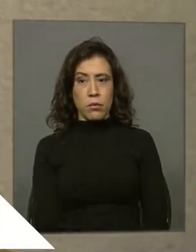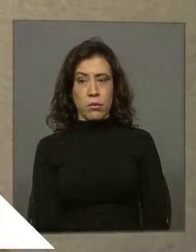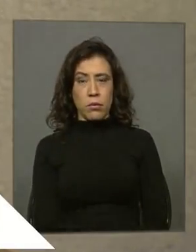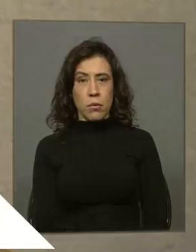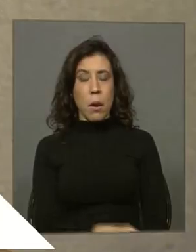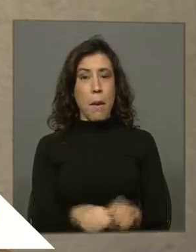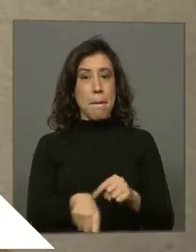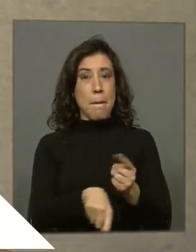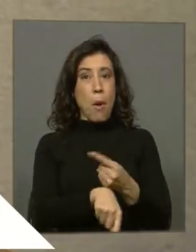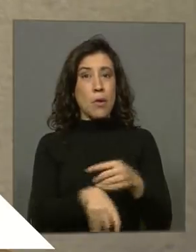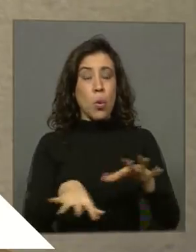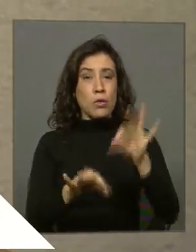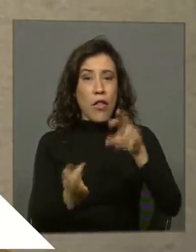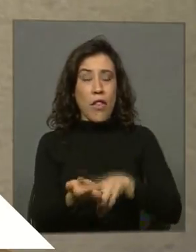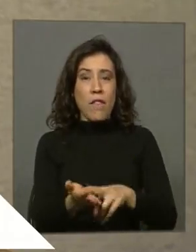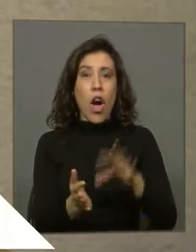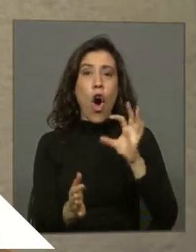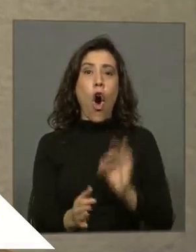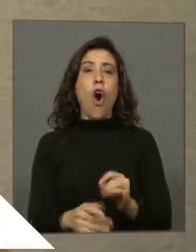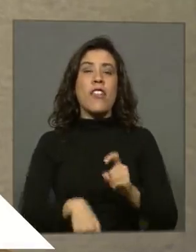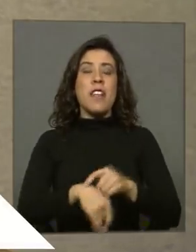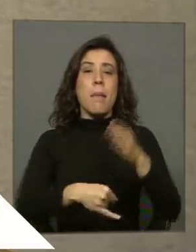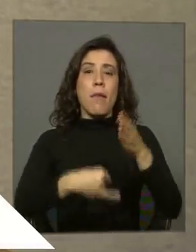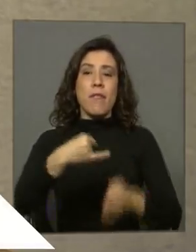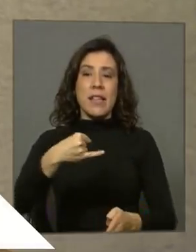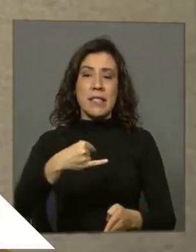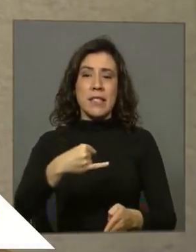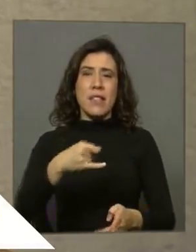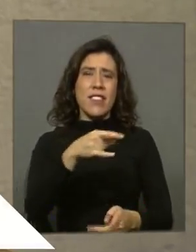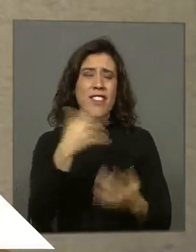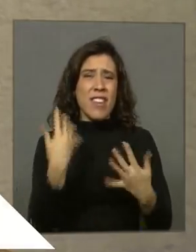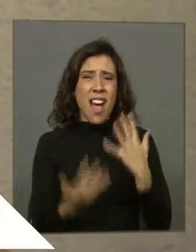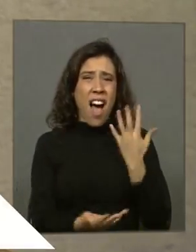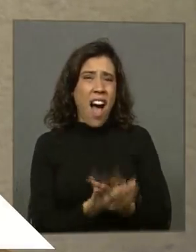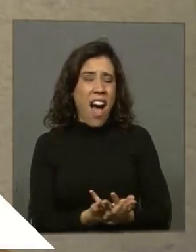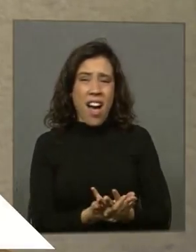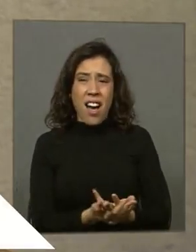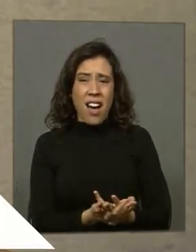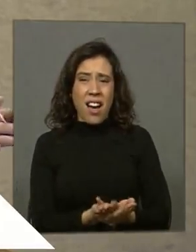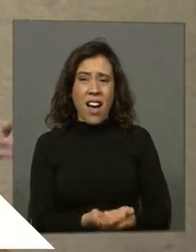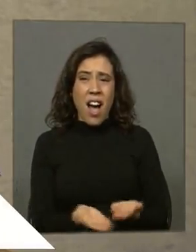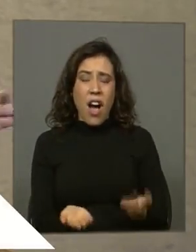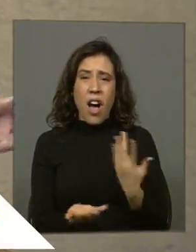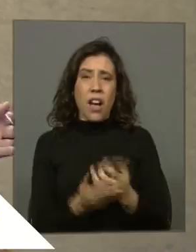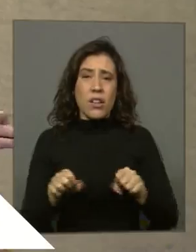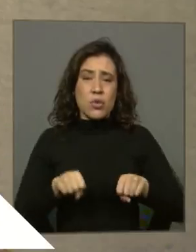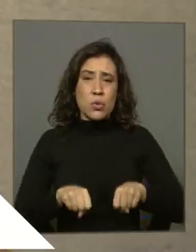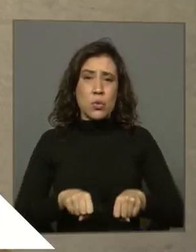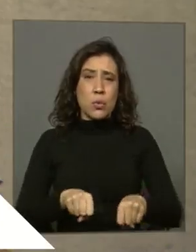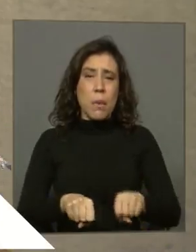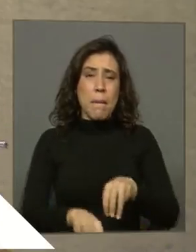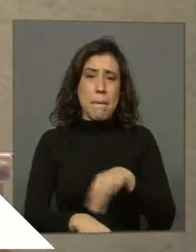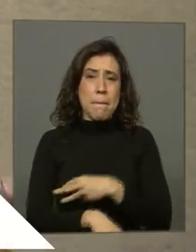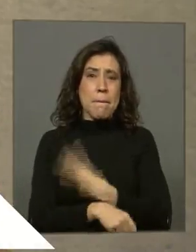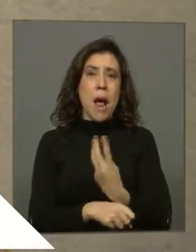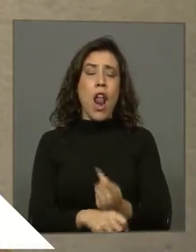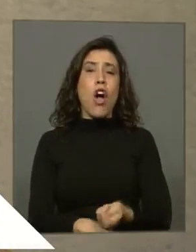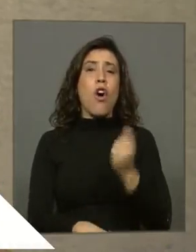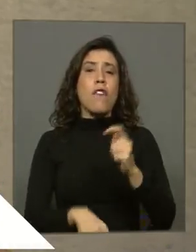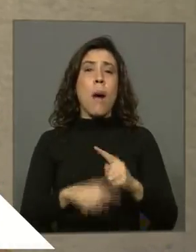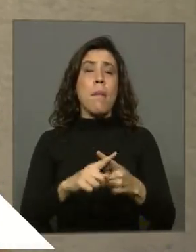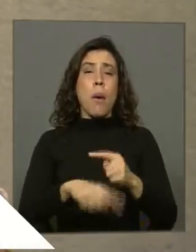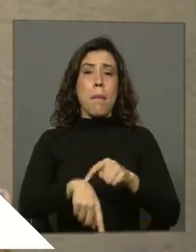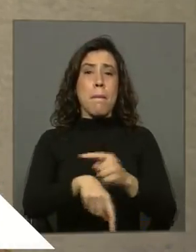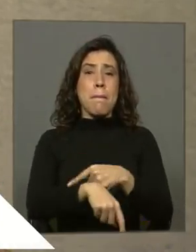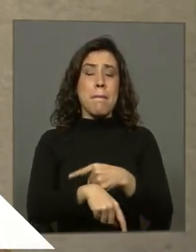por minuto efectivo o por tramo vencido pero si eso ya existe si hoy día hay supermercados hay mall que cobran por minuto vencido